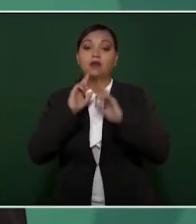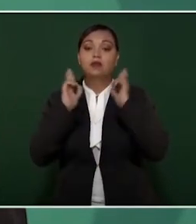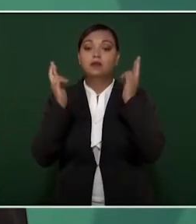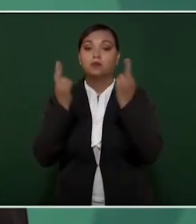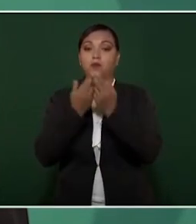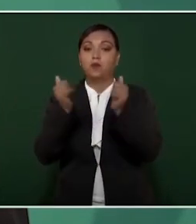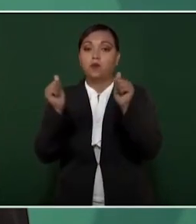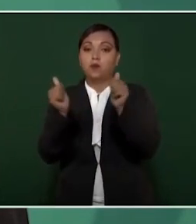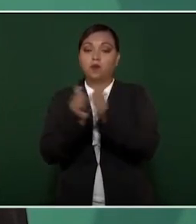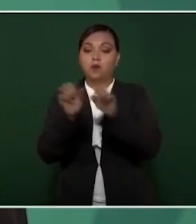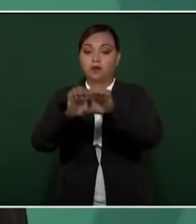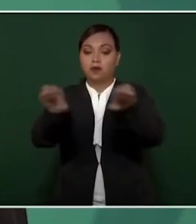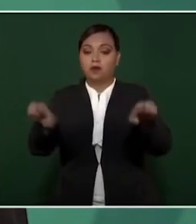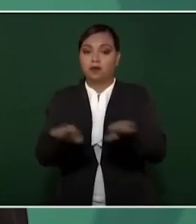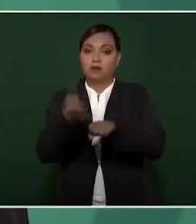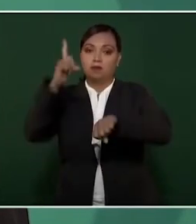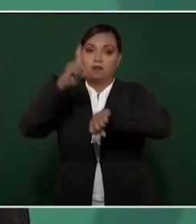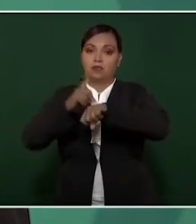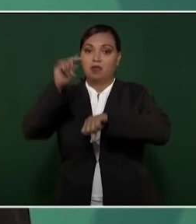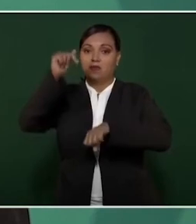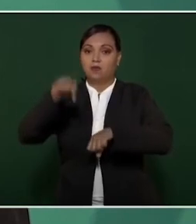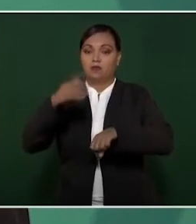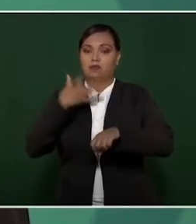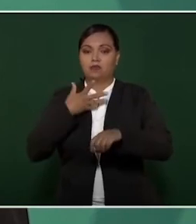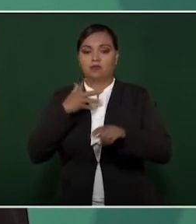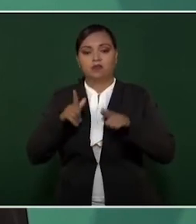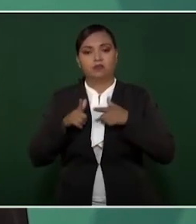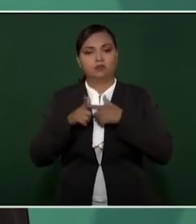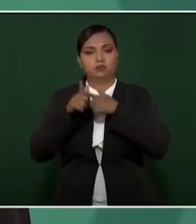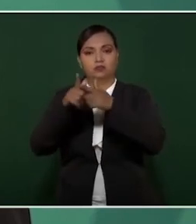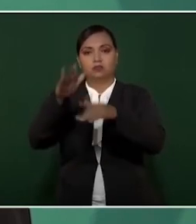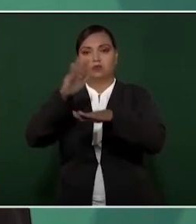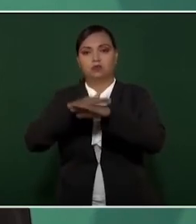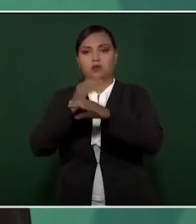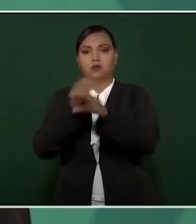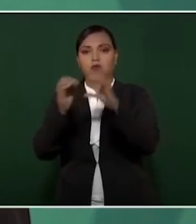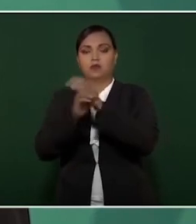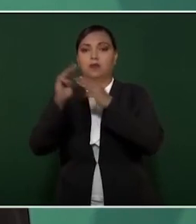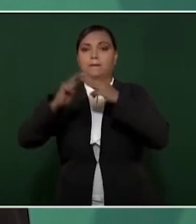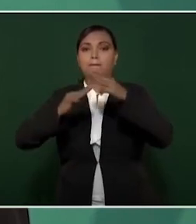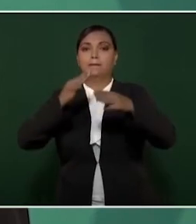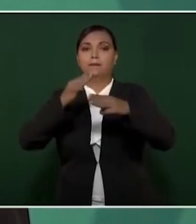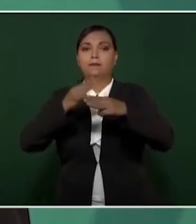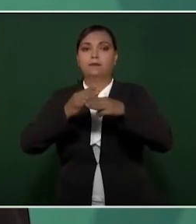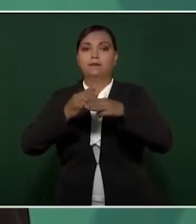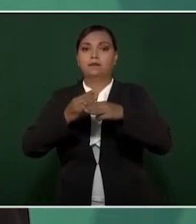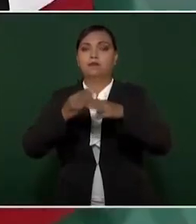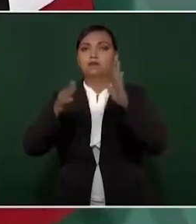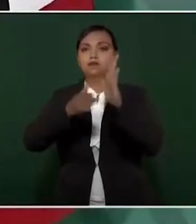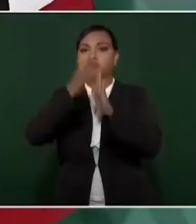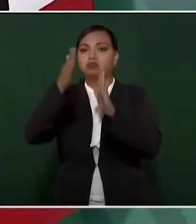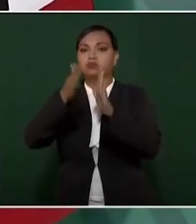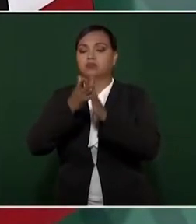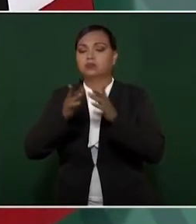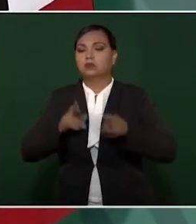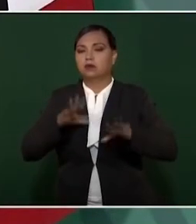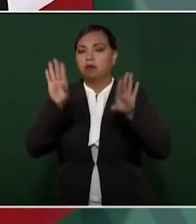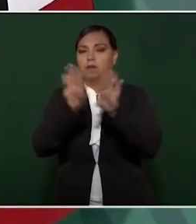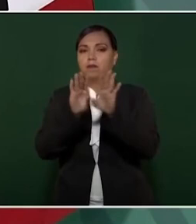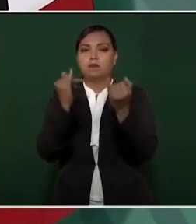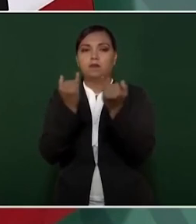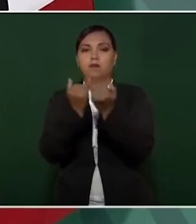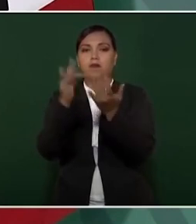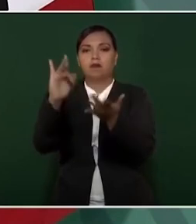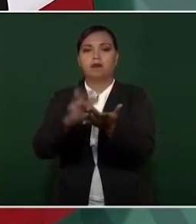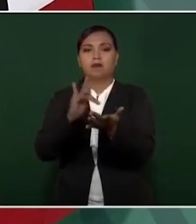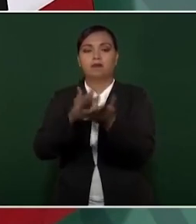el gabinete del día de hoy se dieron avances sustantivos que en materia de infraestructura representan apoyos